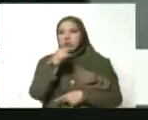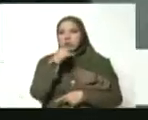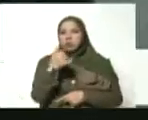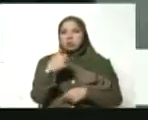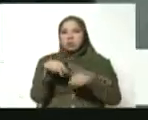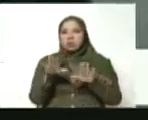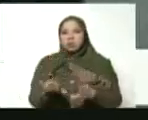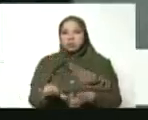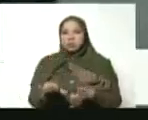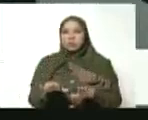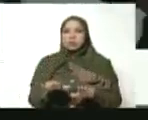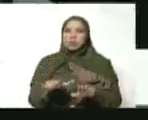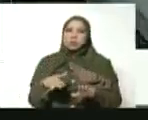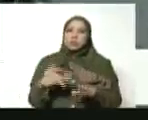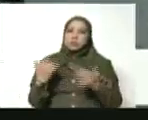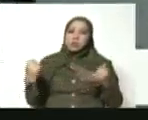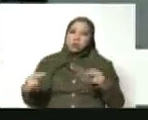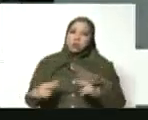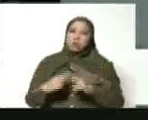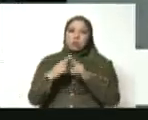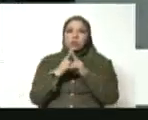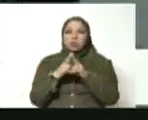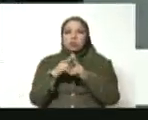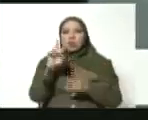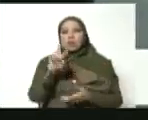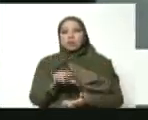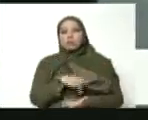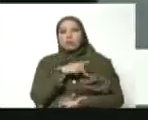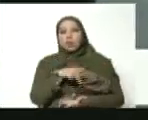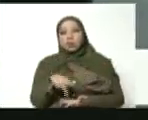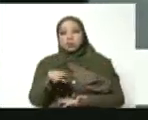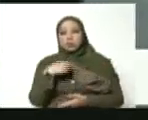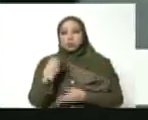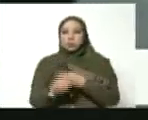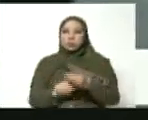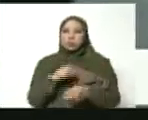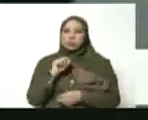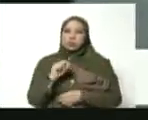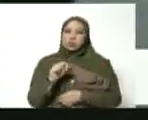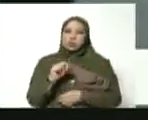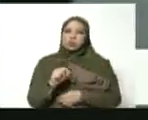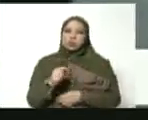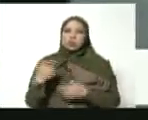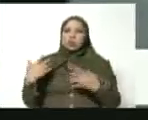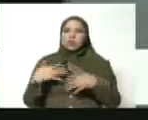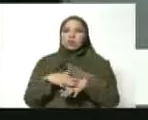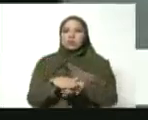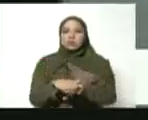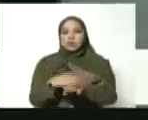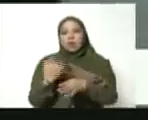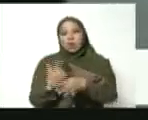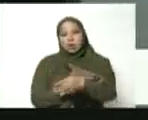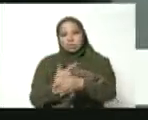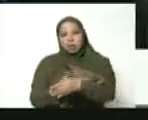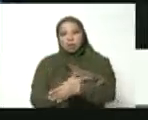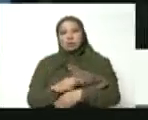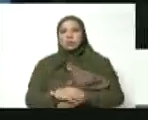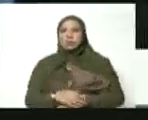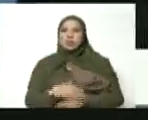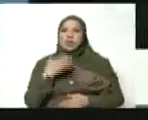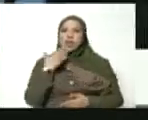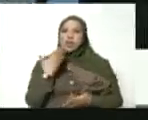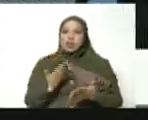Fracasó la desintegración y con este encuentro de poetas va a marcarse el triunfo de la integración de la hermandad. Bien,